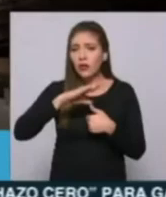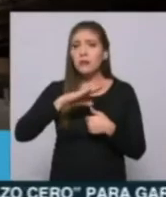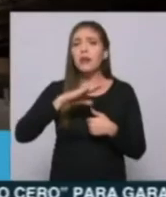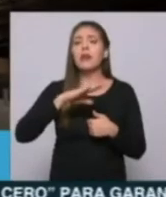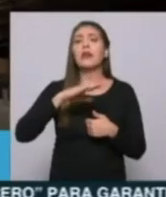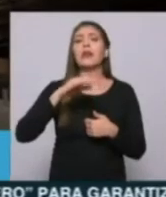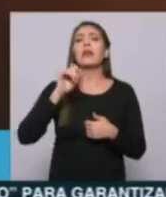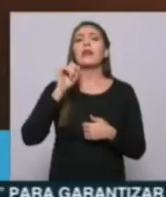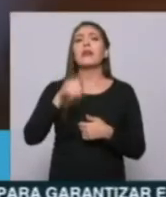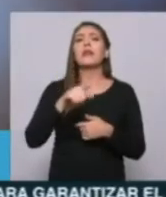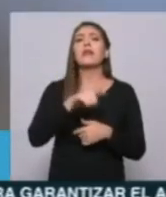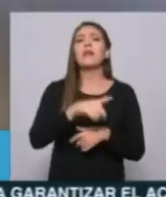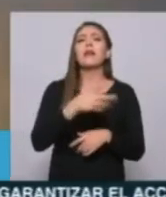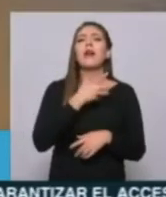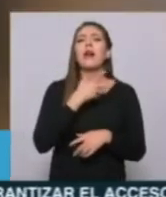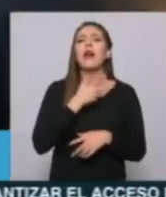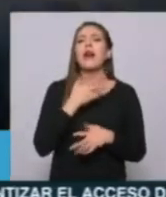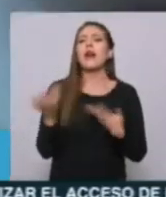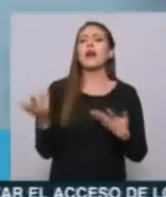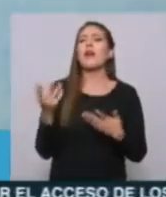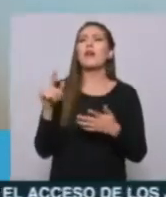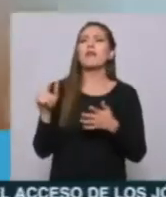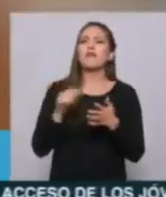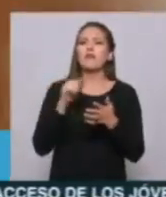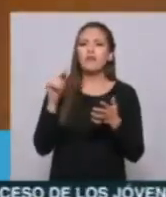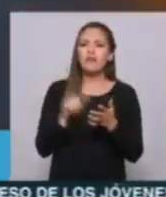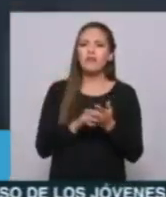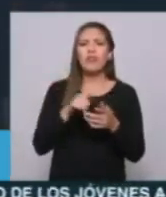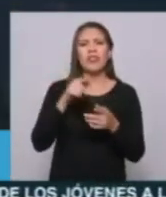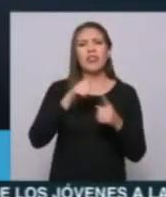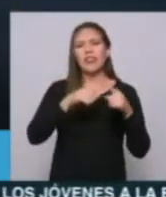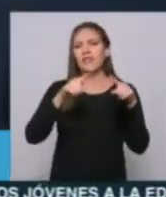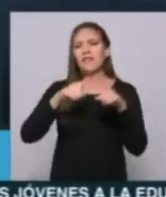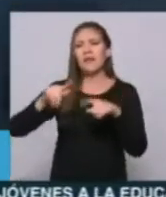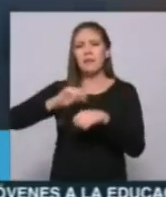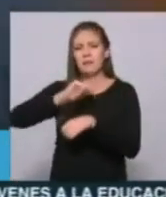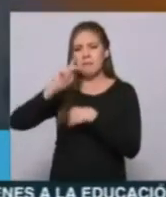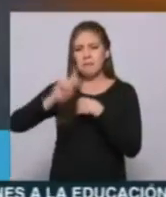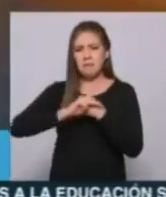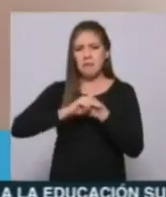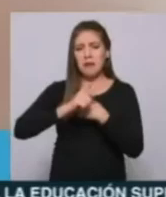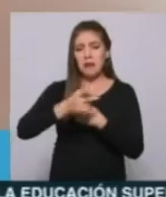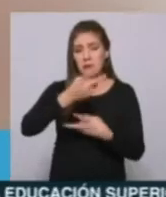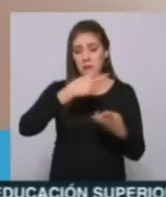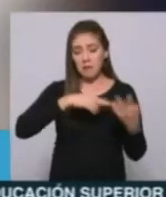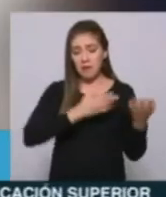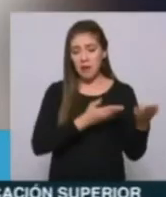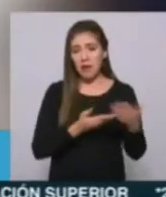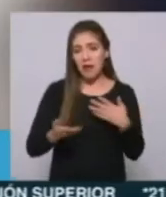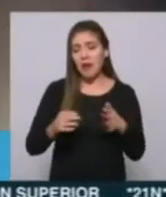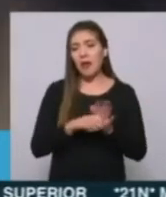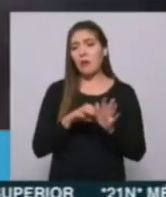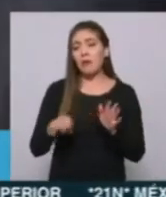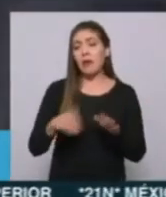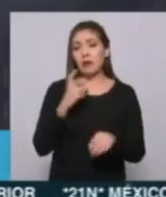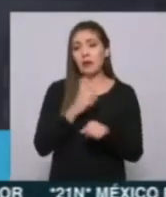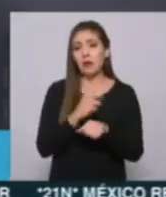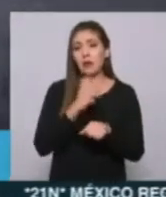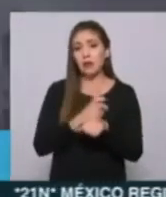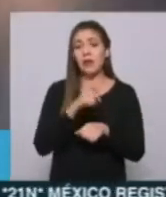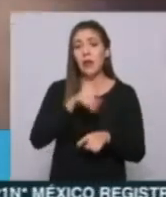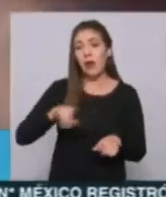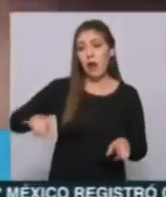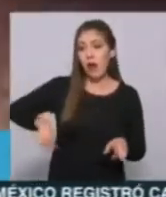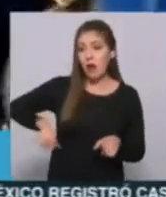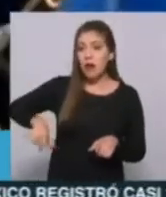vienen de Medio Oriente o de ciertos países que para los Estados Unidos significan de